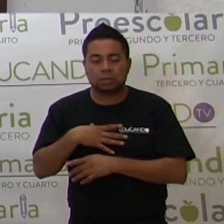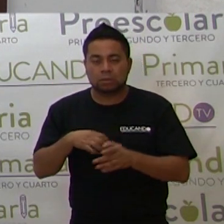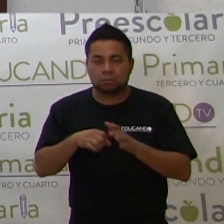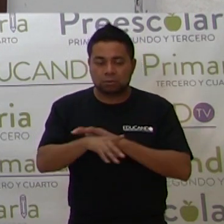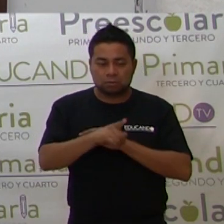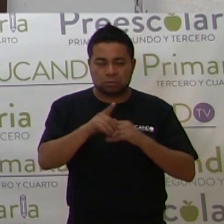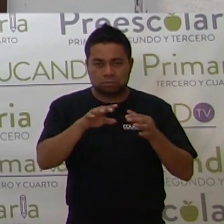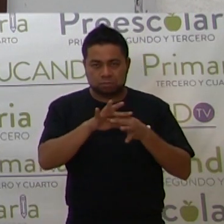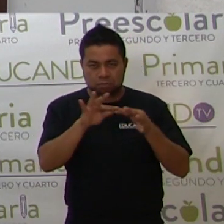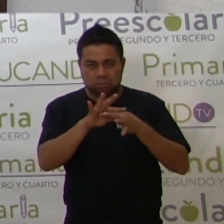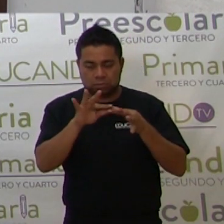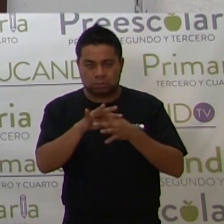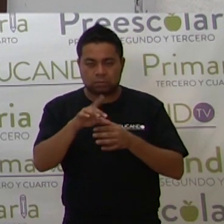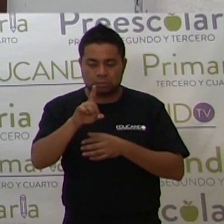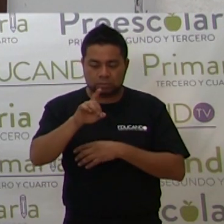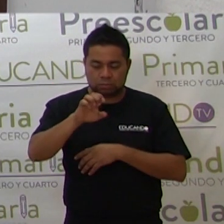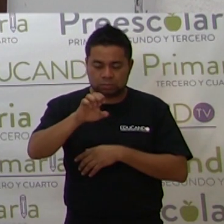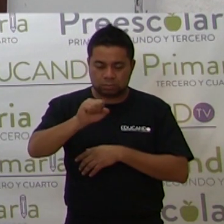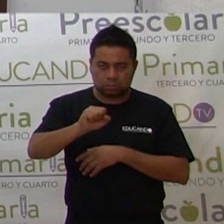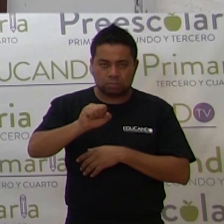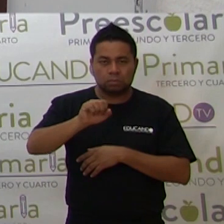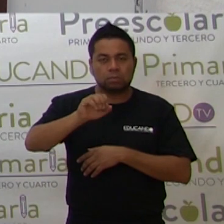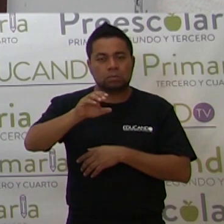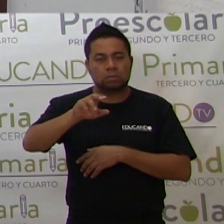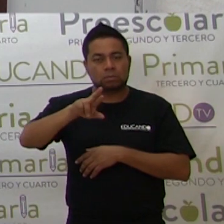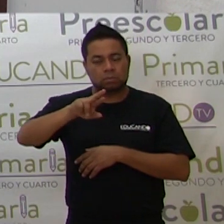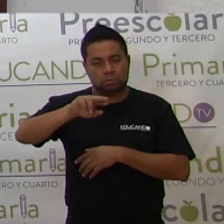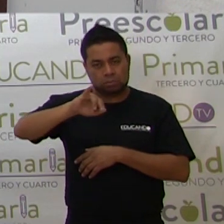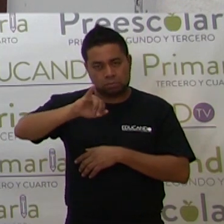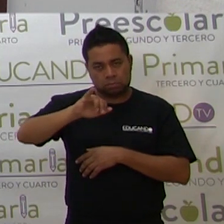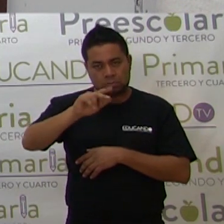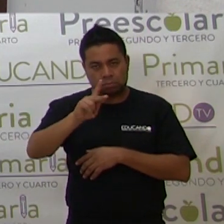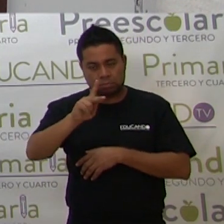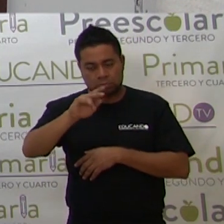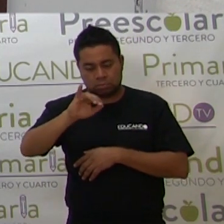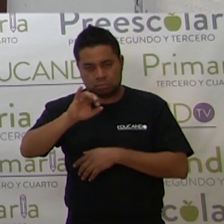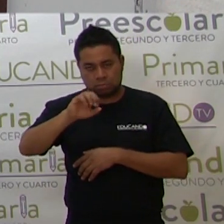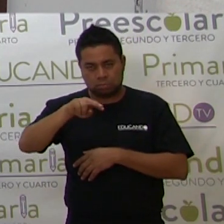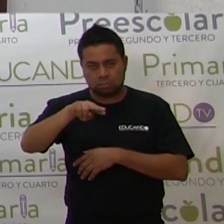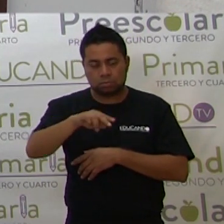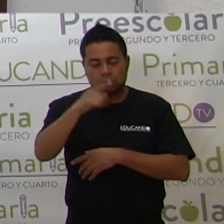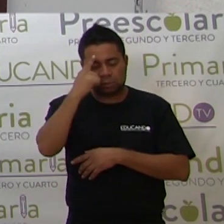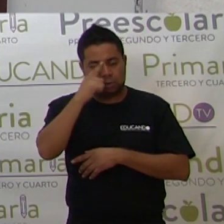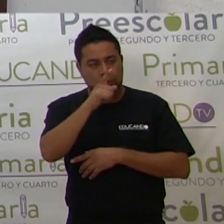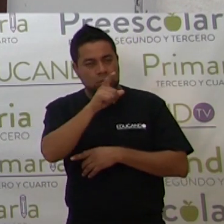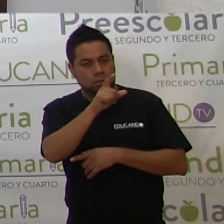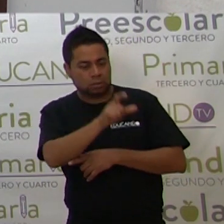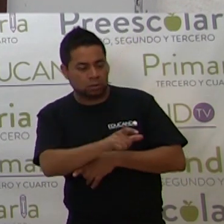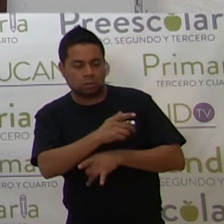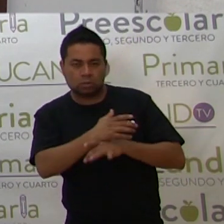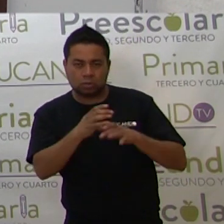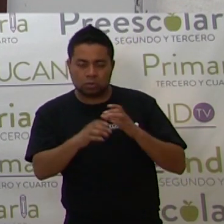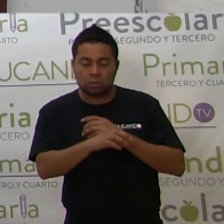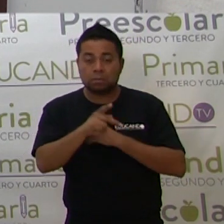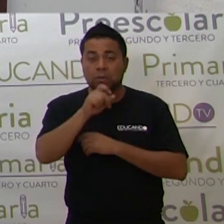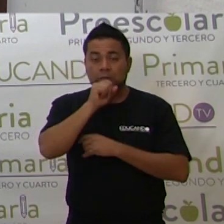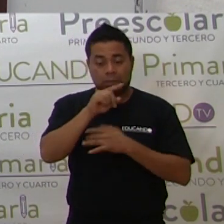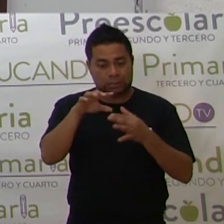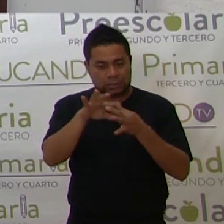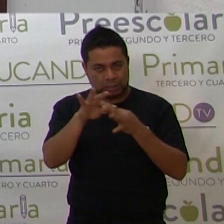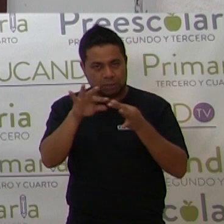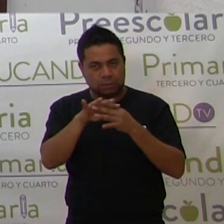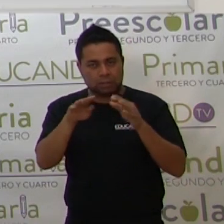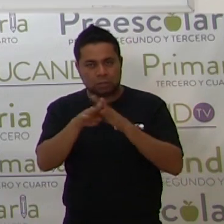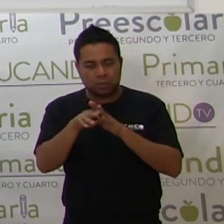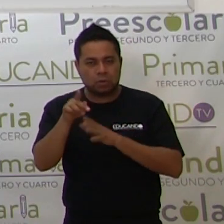la descripción de un objeto, pero también nos está narrando que los ratoncitos van a